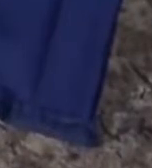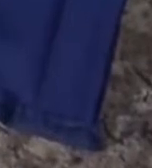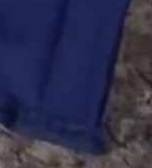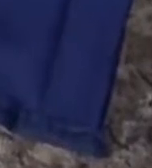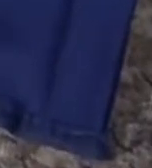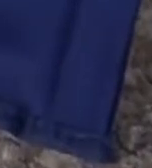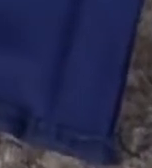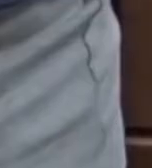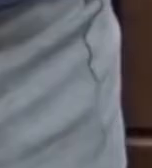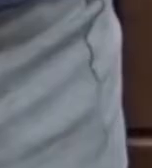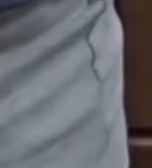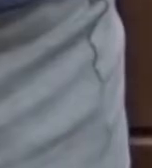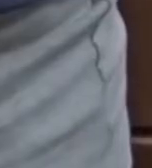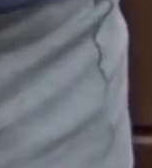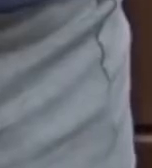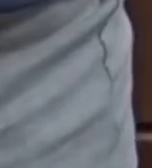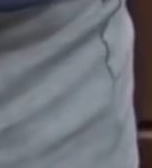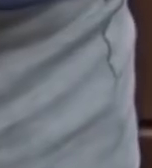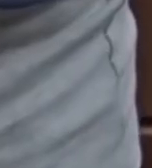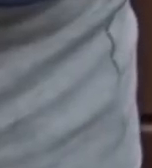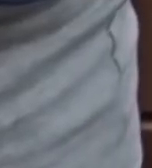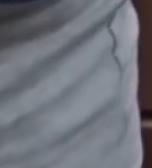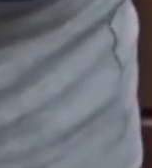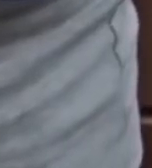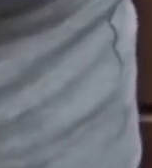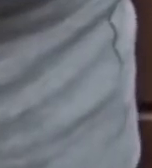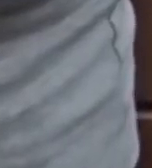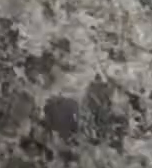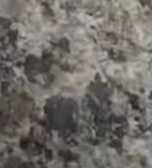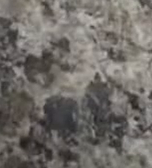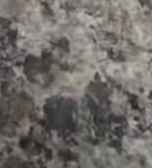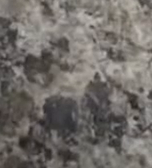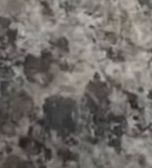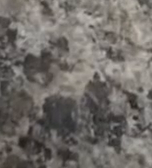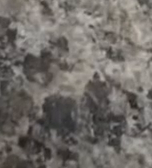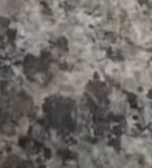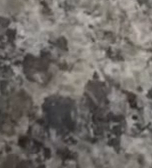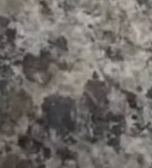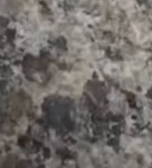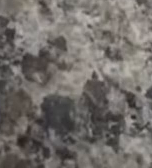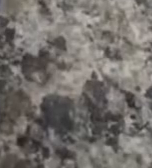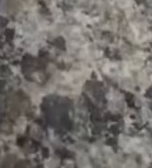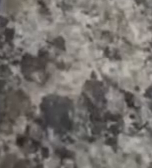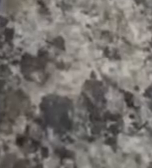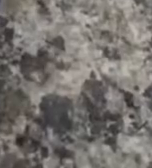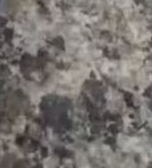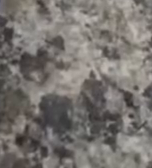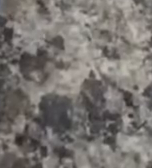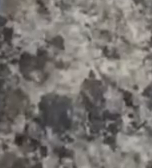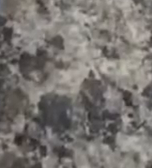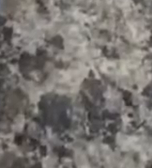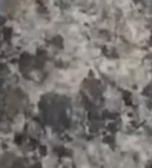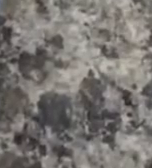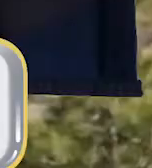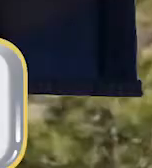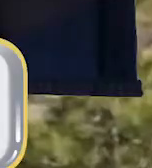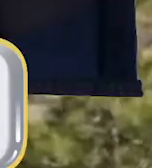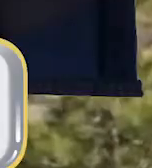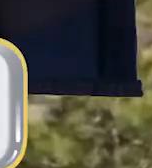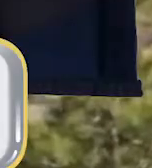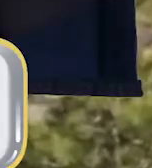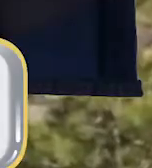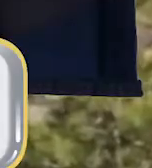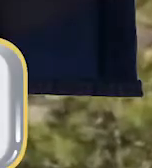cerámica que mantienen una temperatura óptima para un alivio más prolongado alivia dolor y ayuda a la recuperación muscular